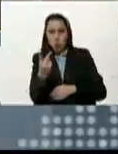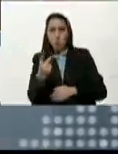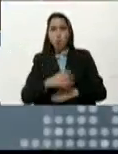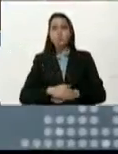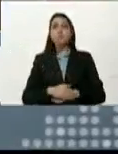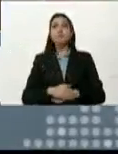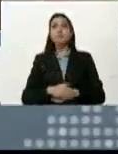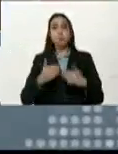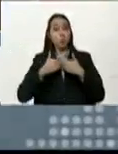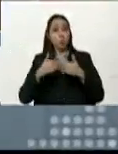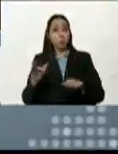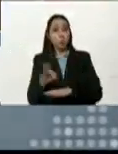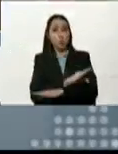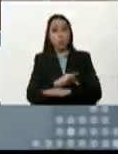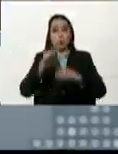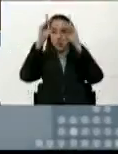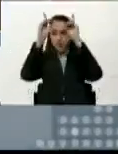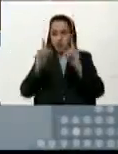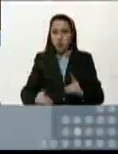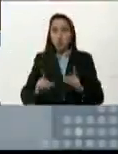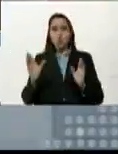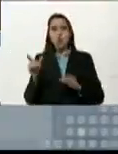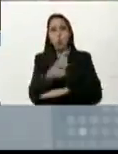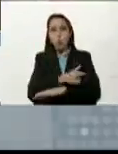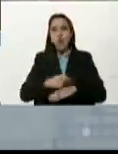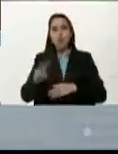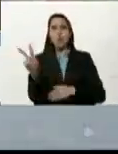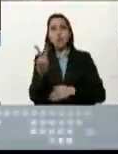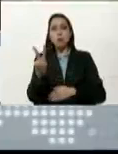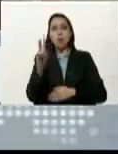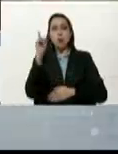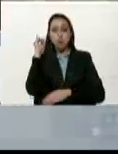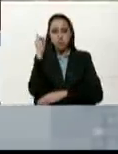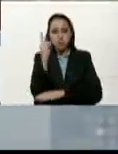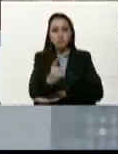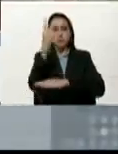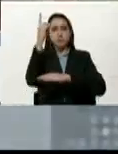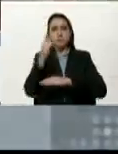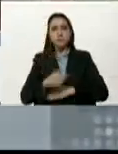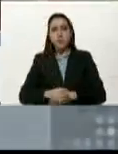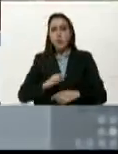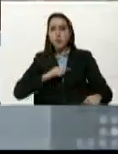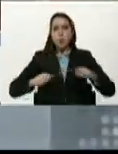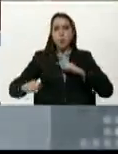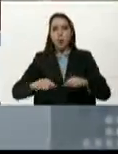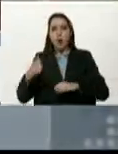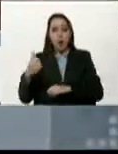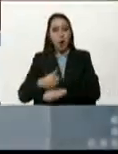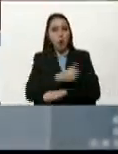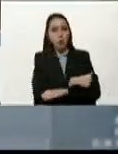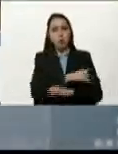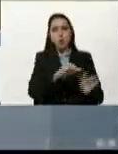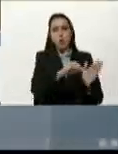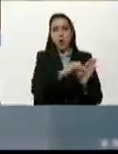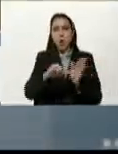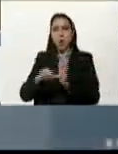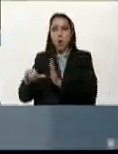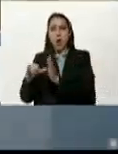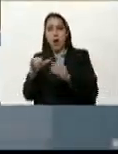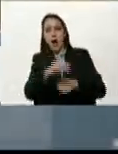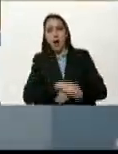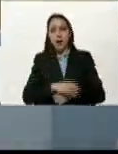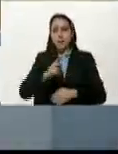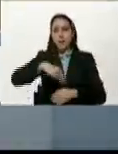por decisión soberana del gobierno venezolano en coordinación con las autoridades locales del